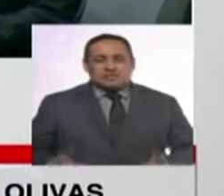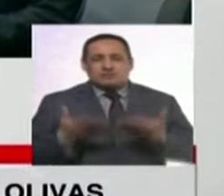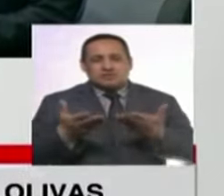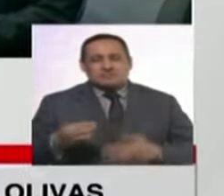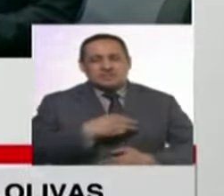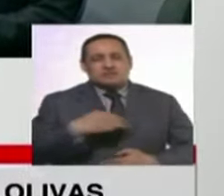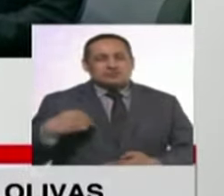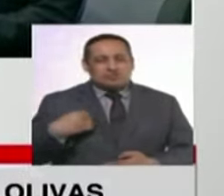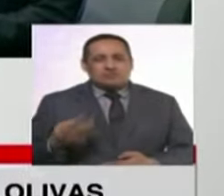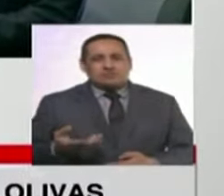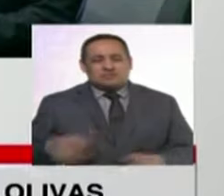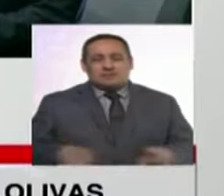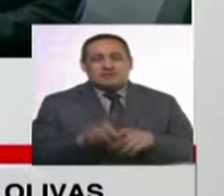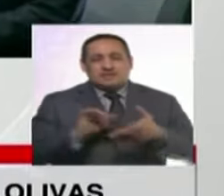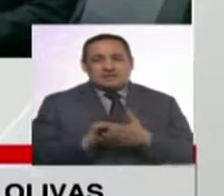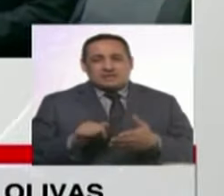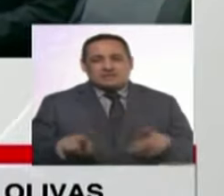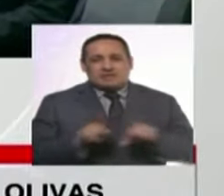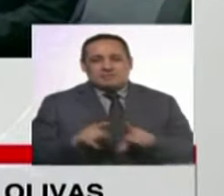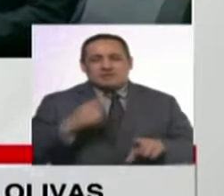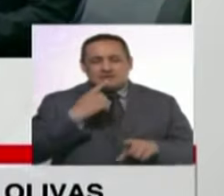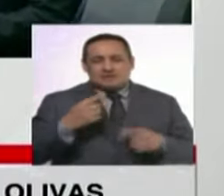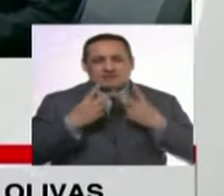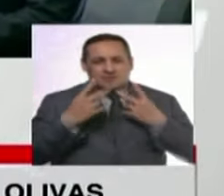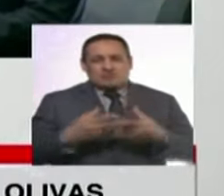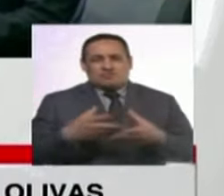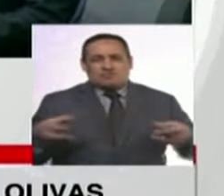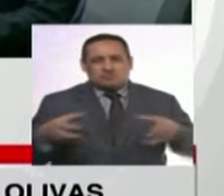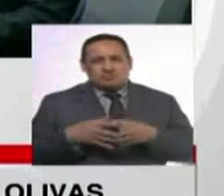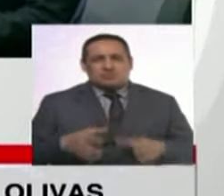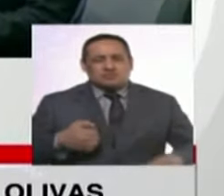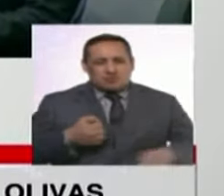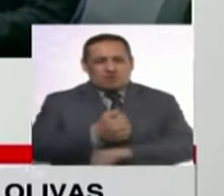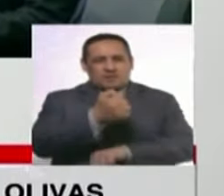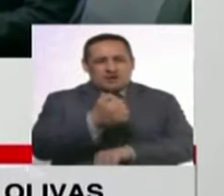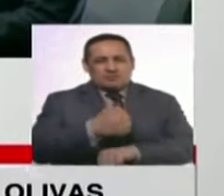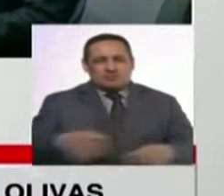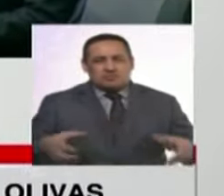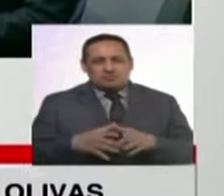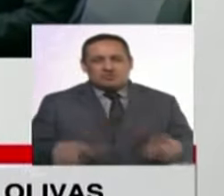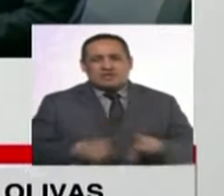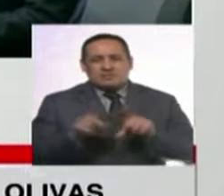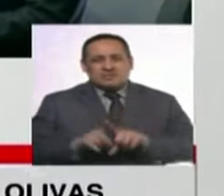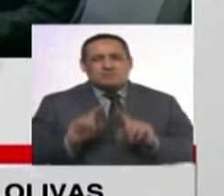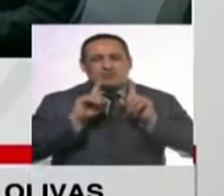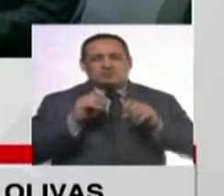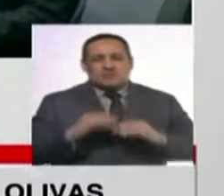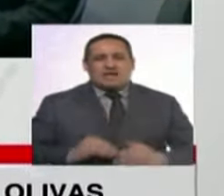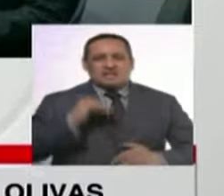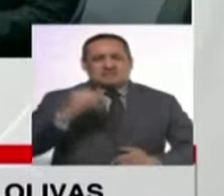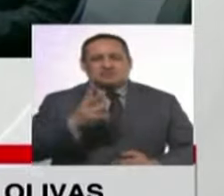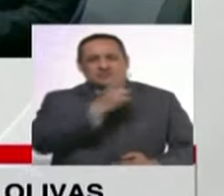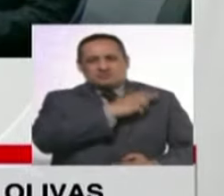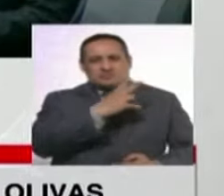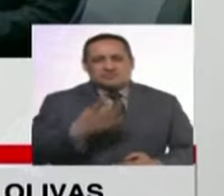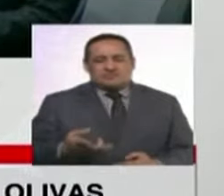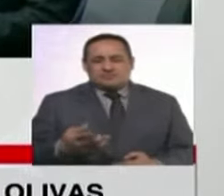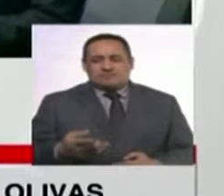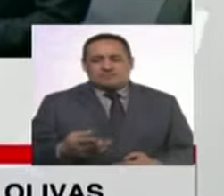ministro ha golpeado la moral de la Policía Nacional de los cuestionados ascensos